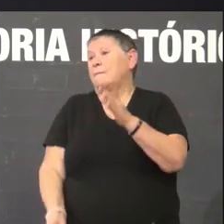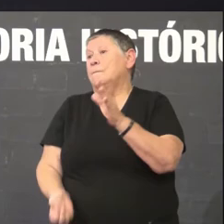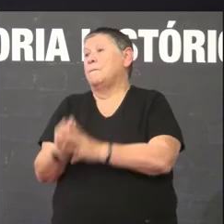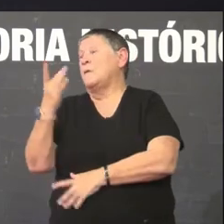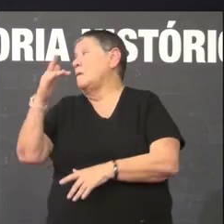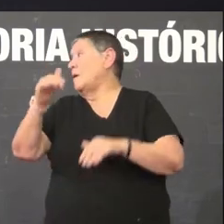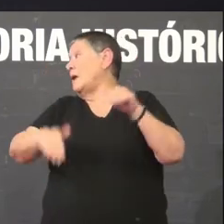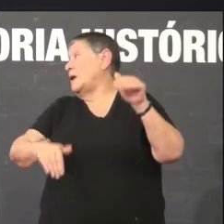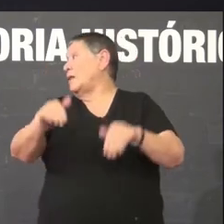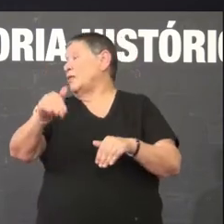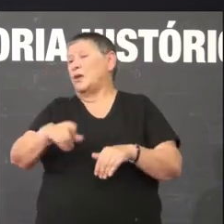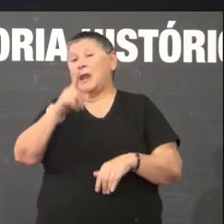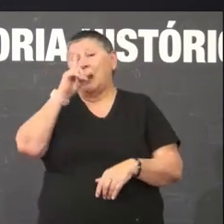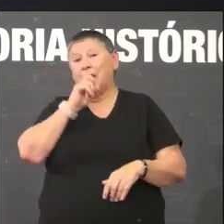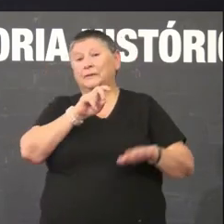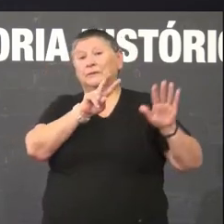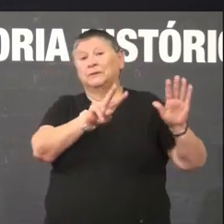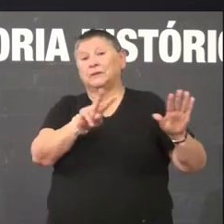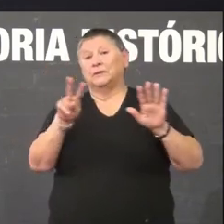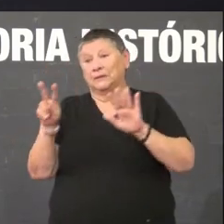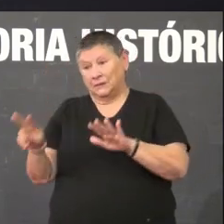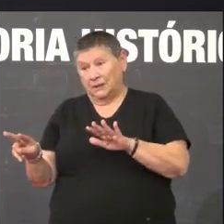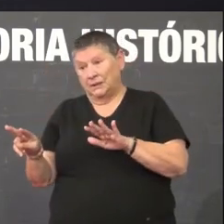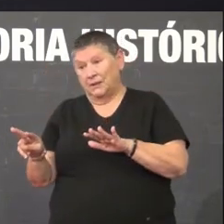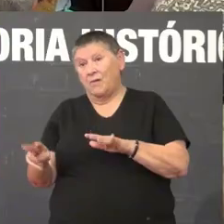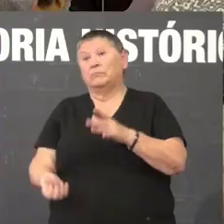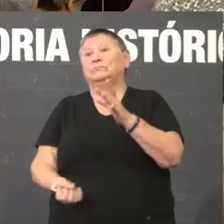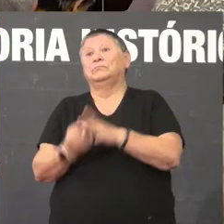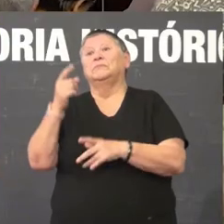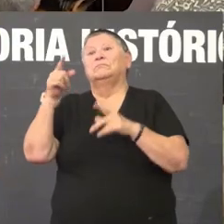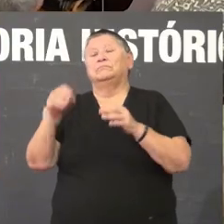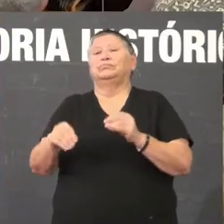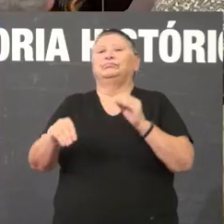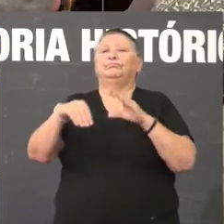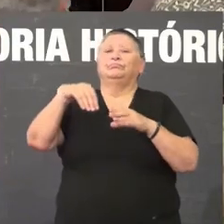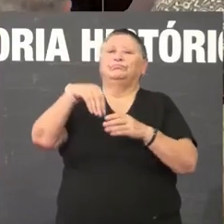del año 77, que se transforman en constituyentes